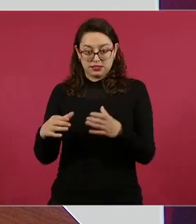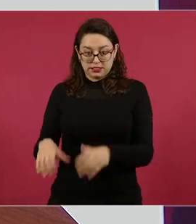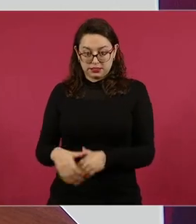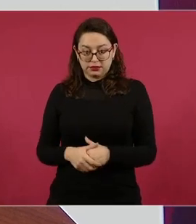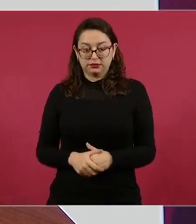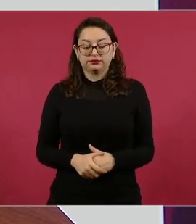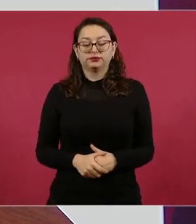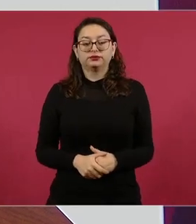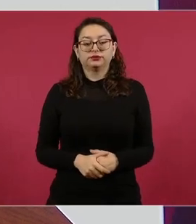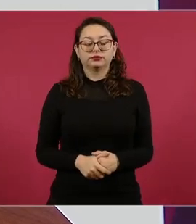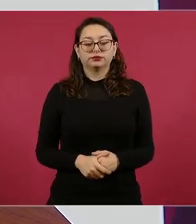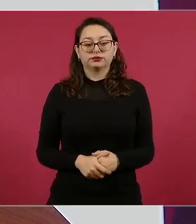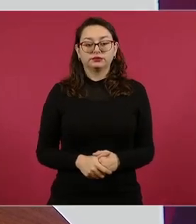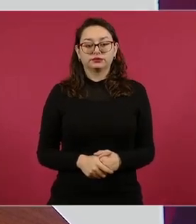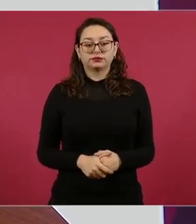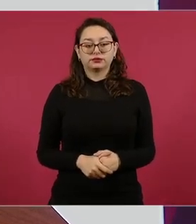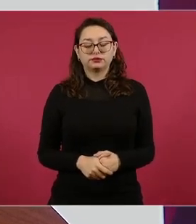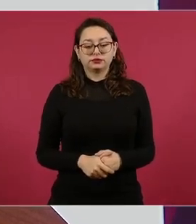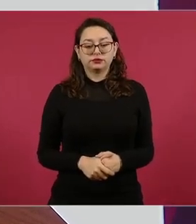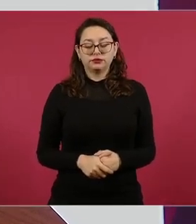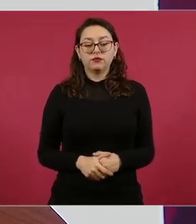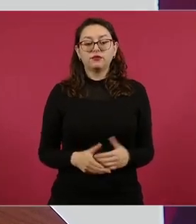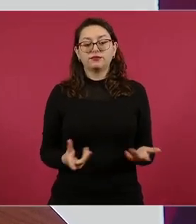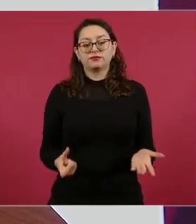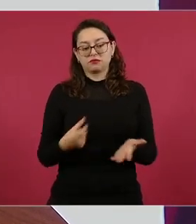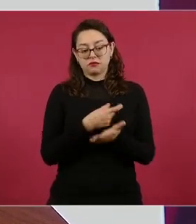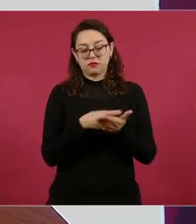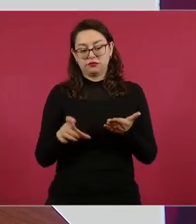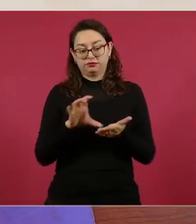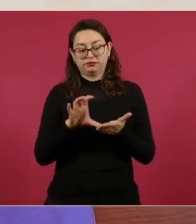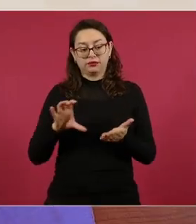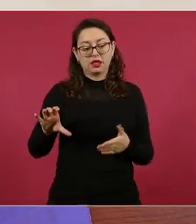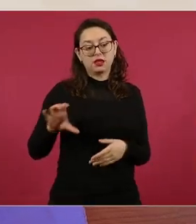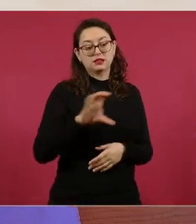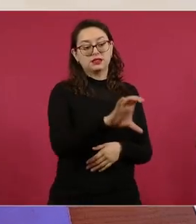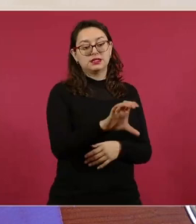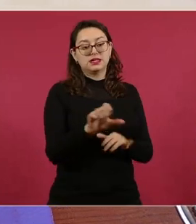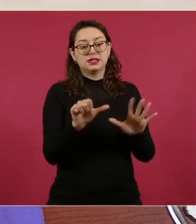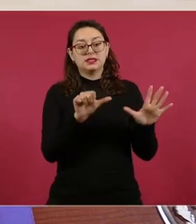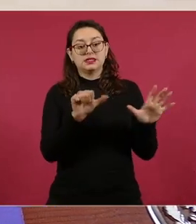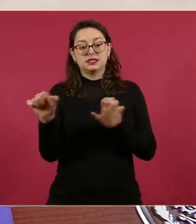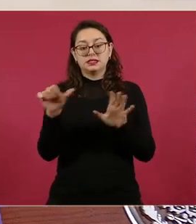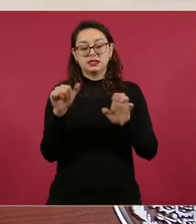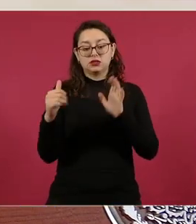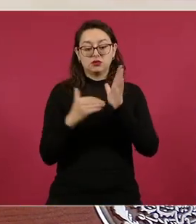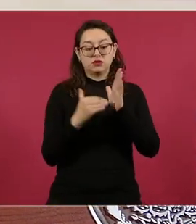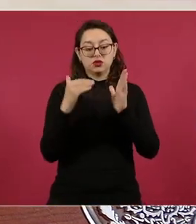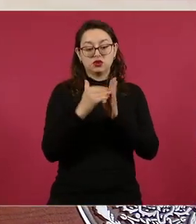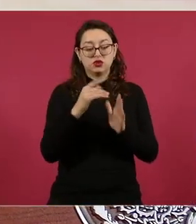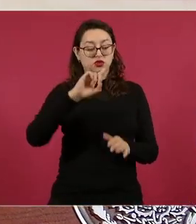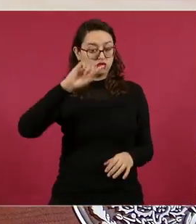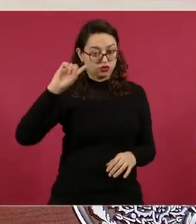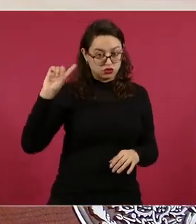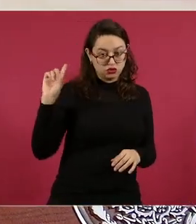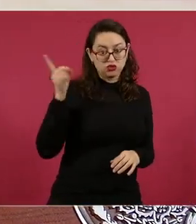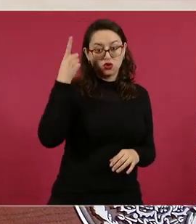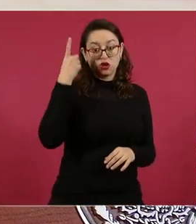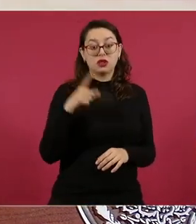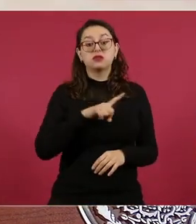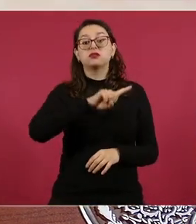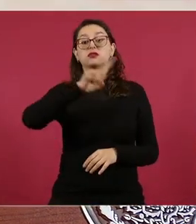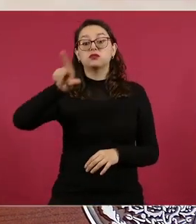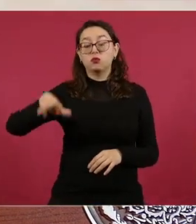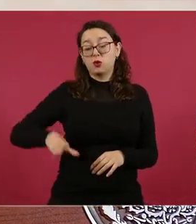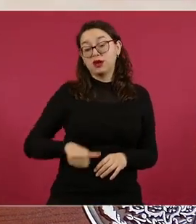Les recuerdo que la compramos en 600 millones de dólares y al año, no, a los 6